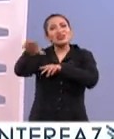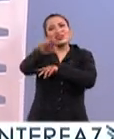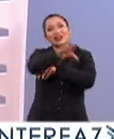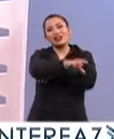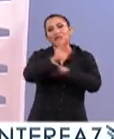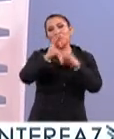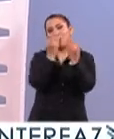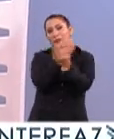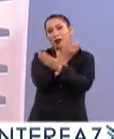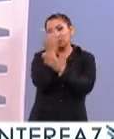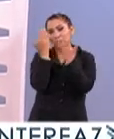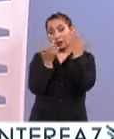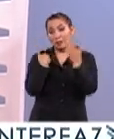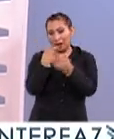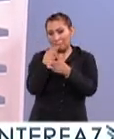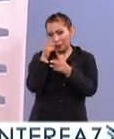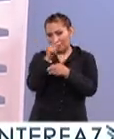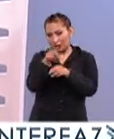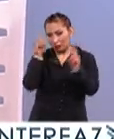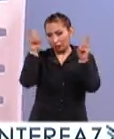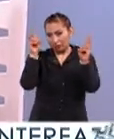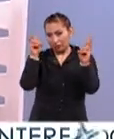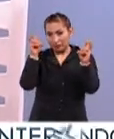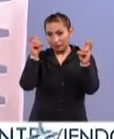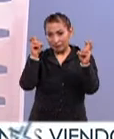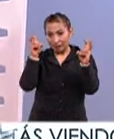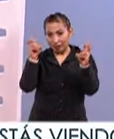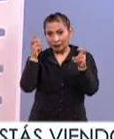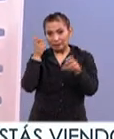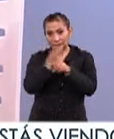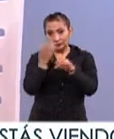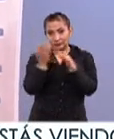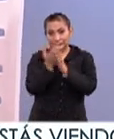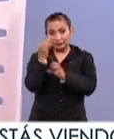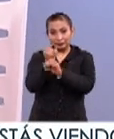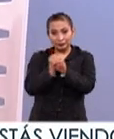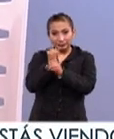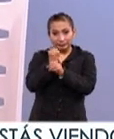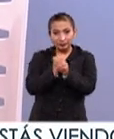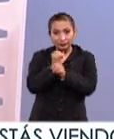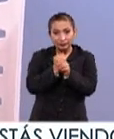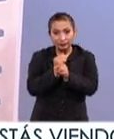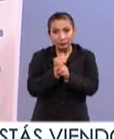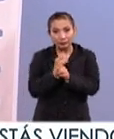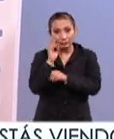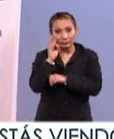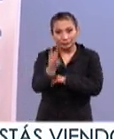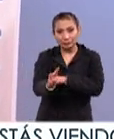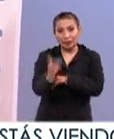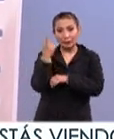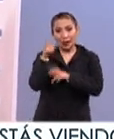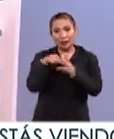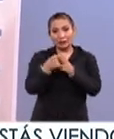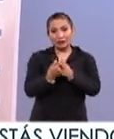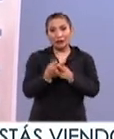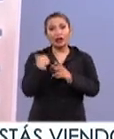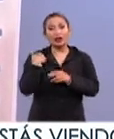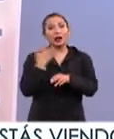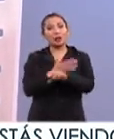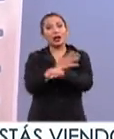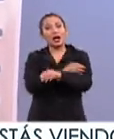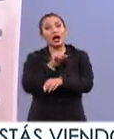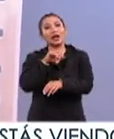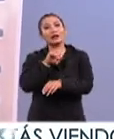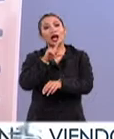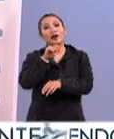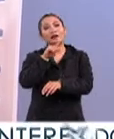llamarlo de alguna forma. Y bueno, para platicarnos sobre esta segunda parte del reportaje que vimos para iniciar el programa, está con nosotros Ana